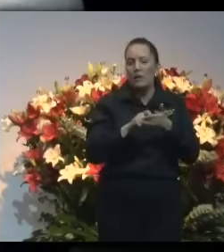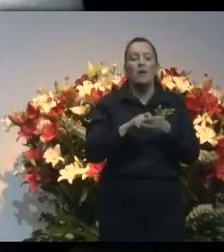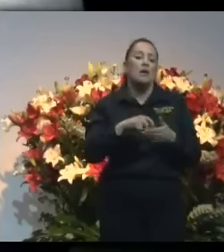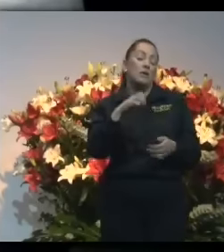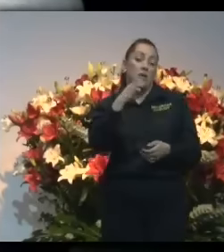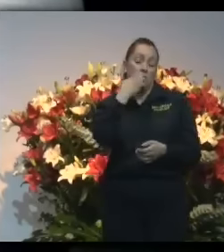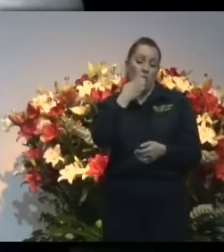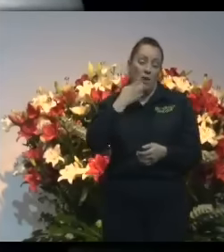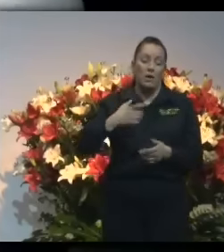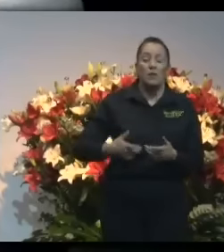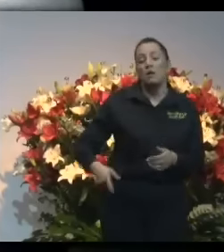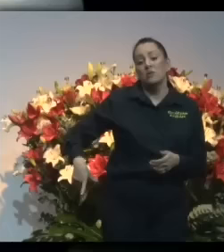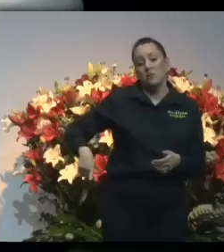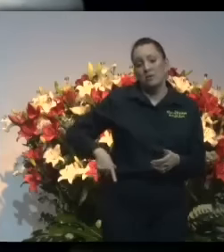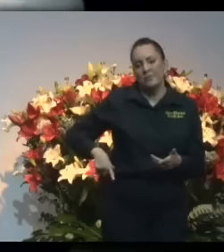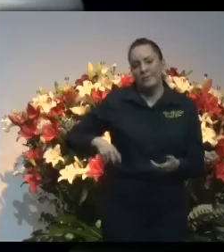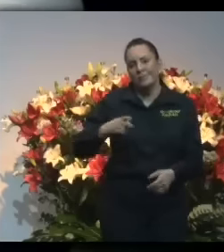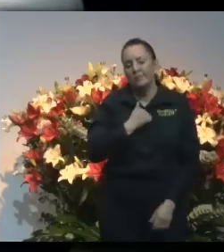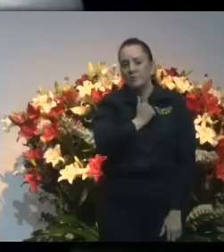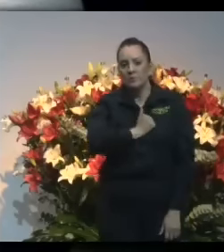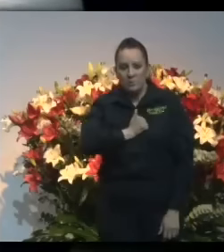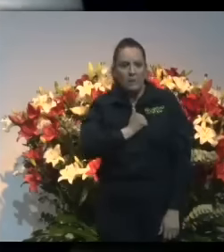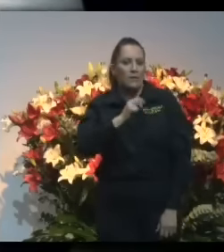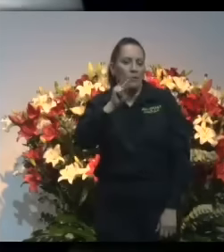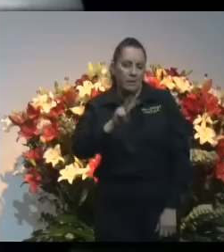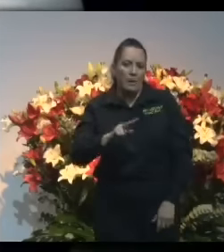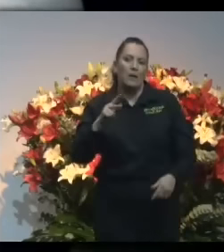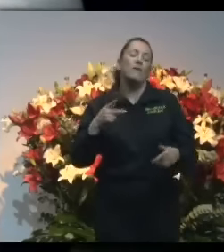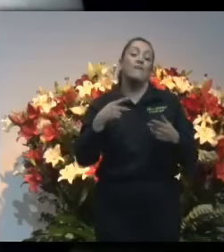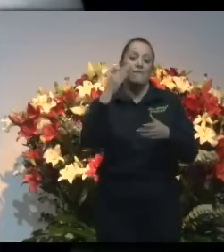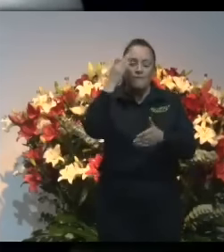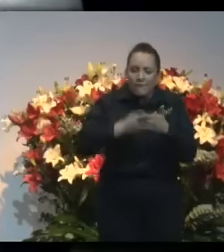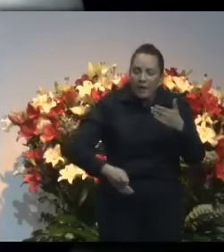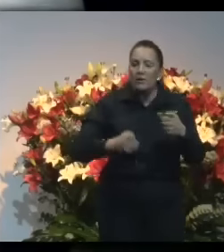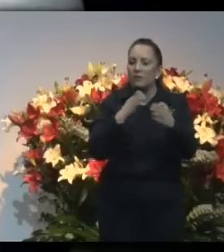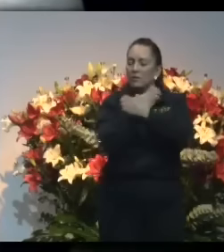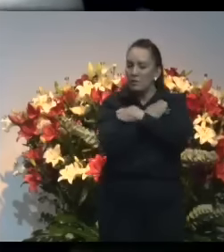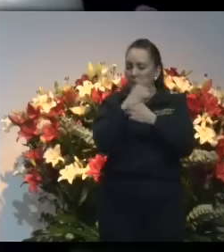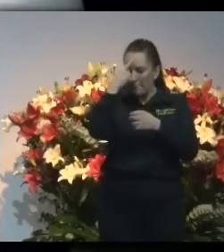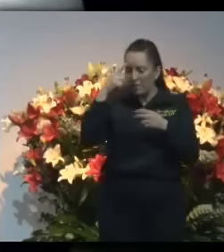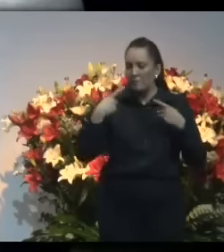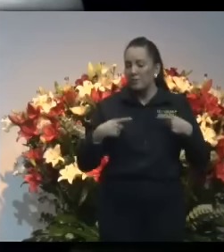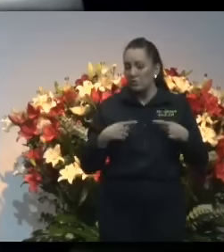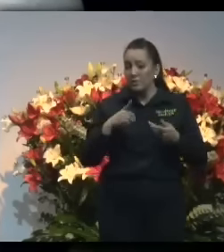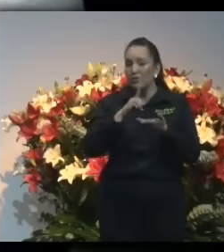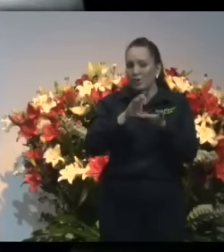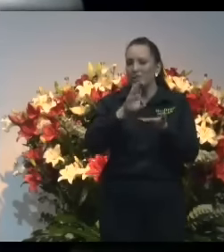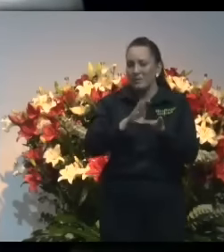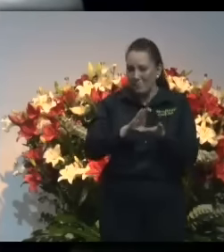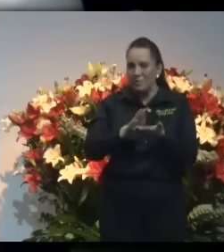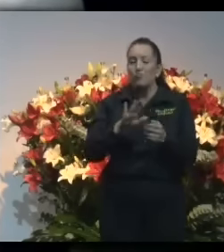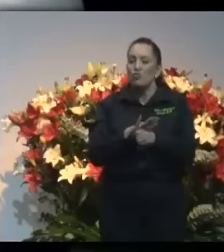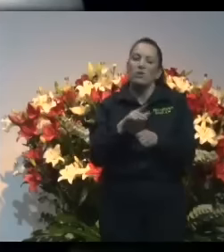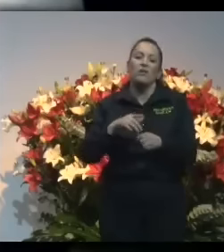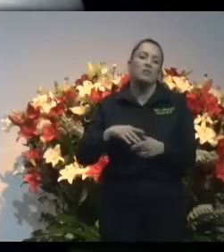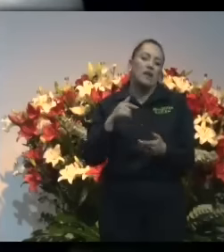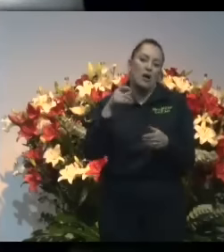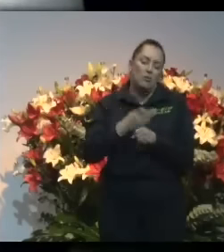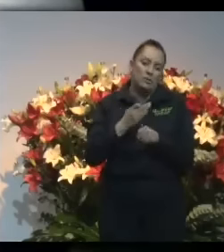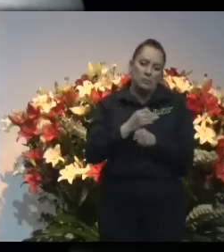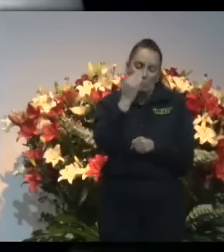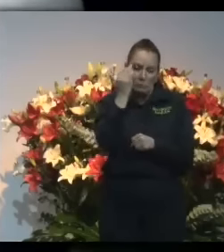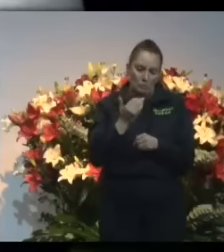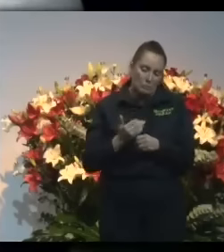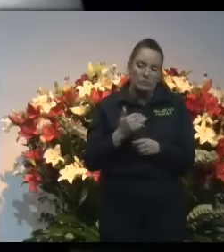para personas con discapacidad es muy deficiente, la vamos a fortalecer, porque para mí lo ideal sería, pues, simplemente